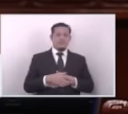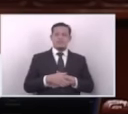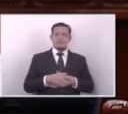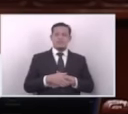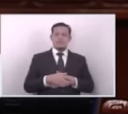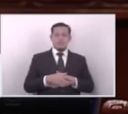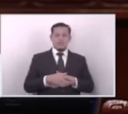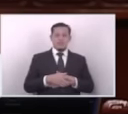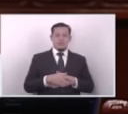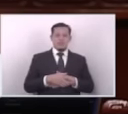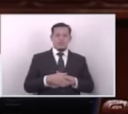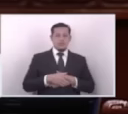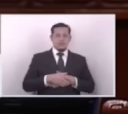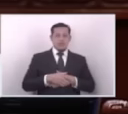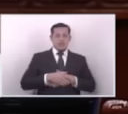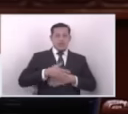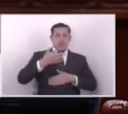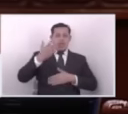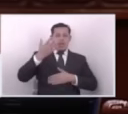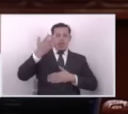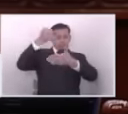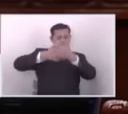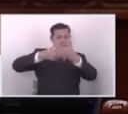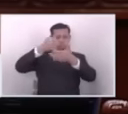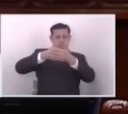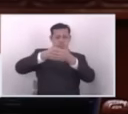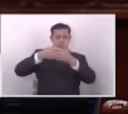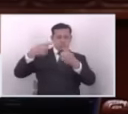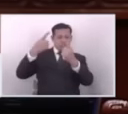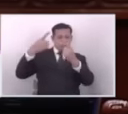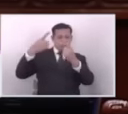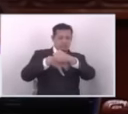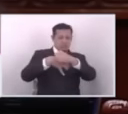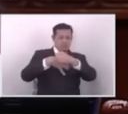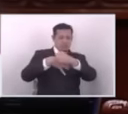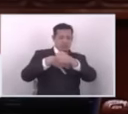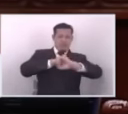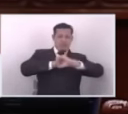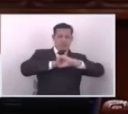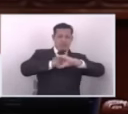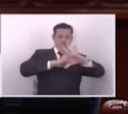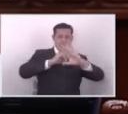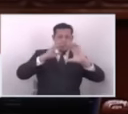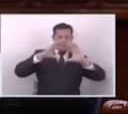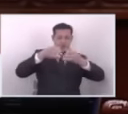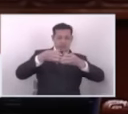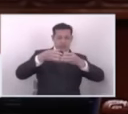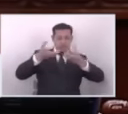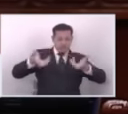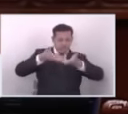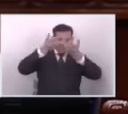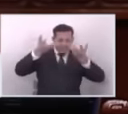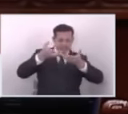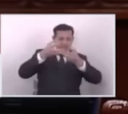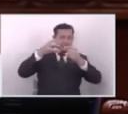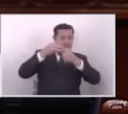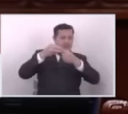Por un lado, hacen un gran alarde de la lucha contra la corrupción, con propaganda, comisiones especiales de